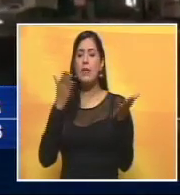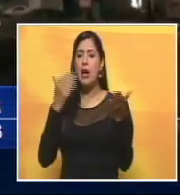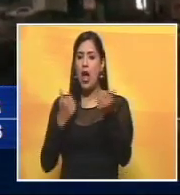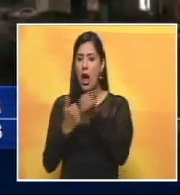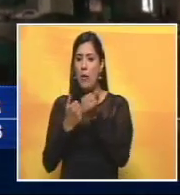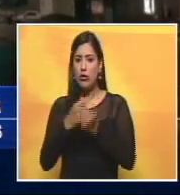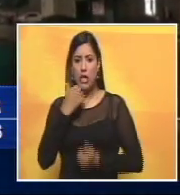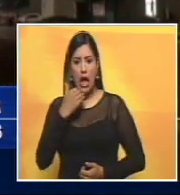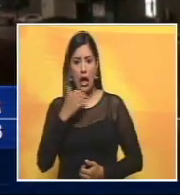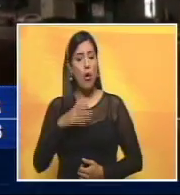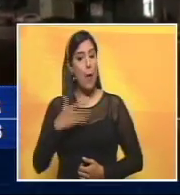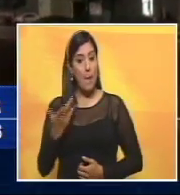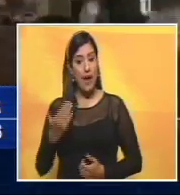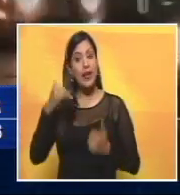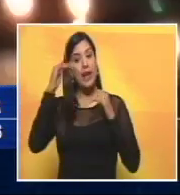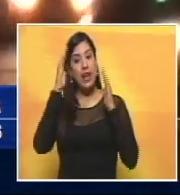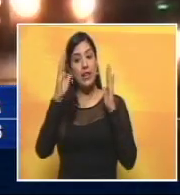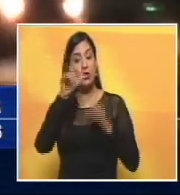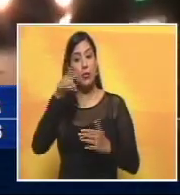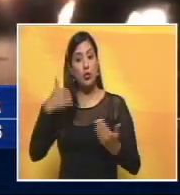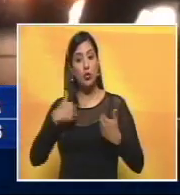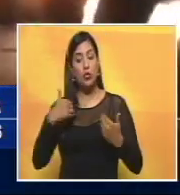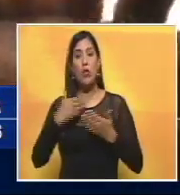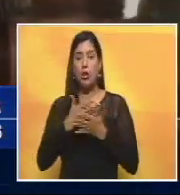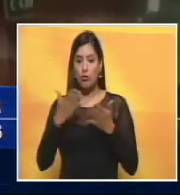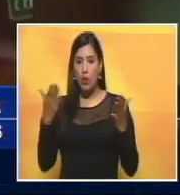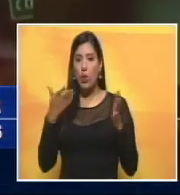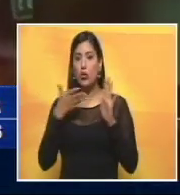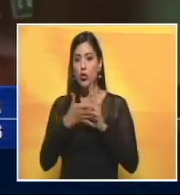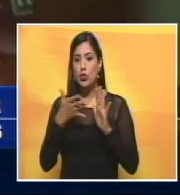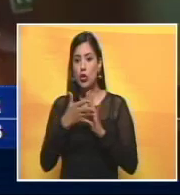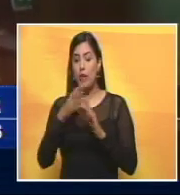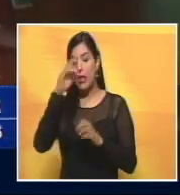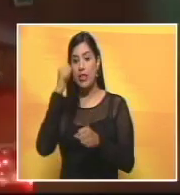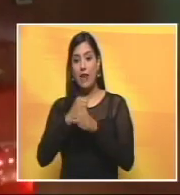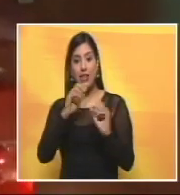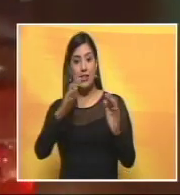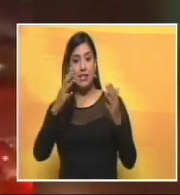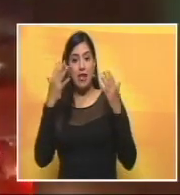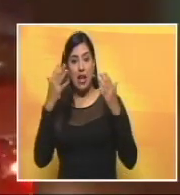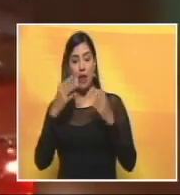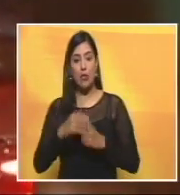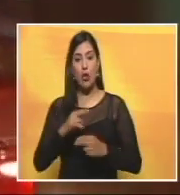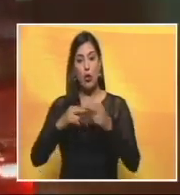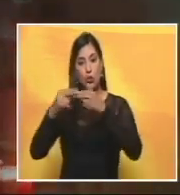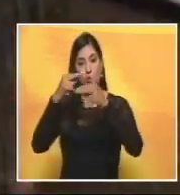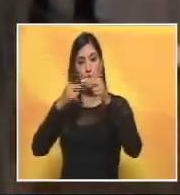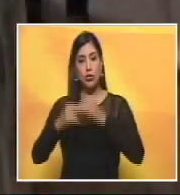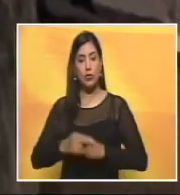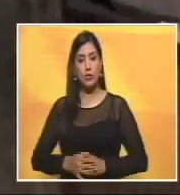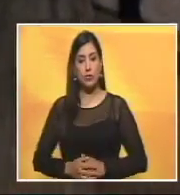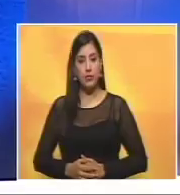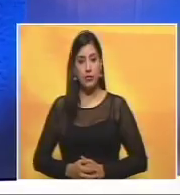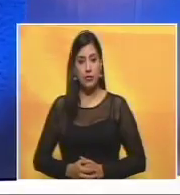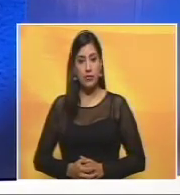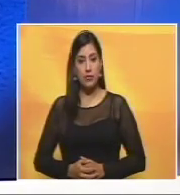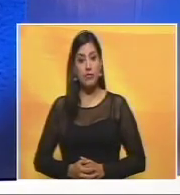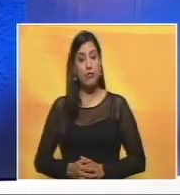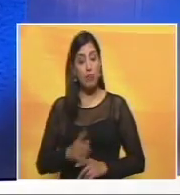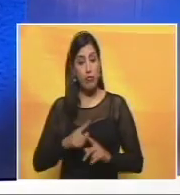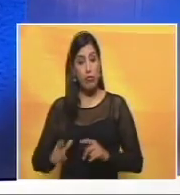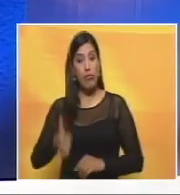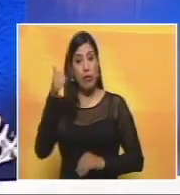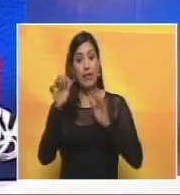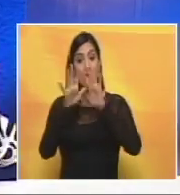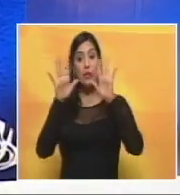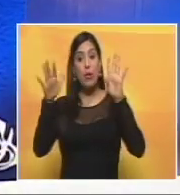el apoyo requerido a fin de atender a las víctimas y colaborar en labores de rescate y reconstrucción. Más